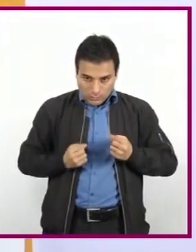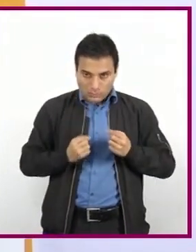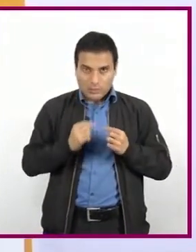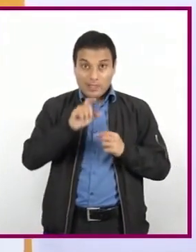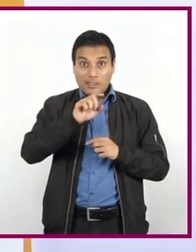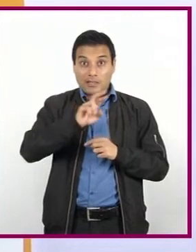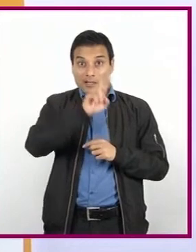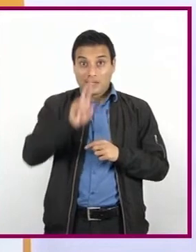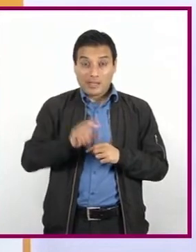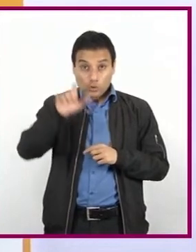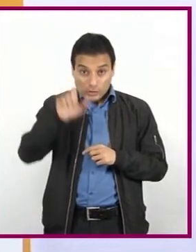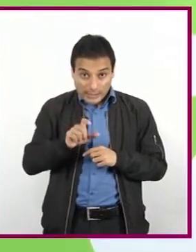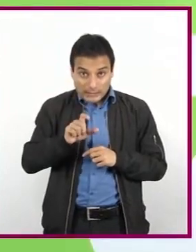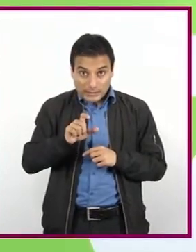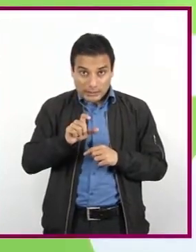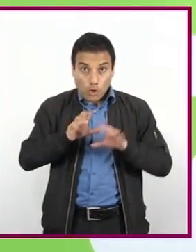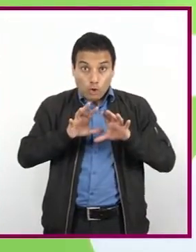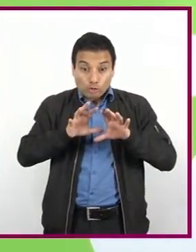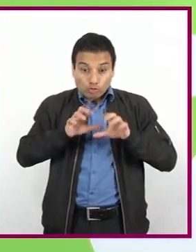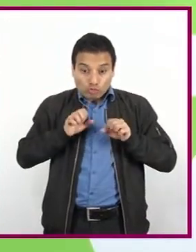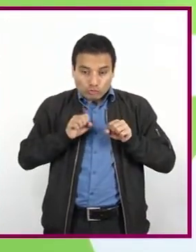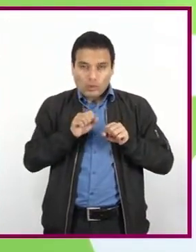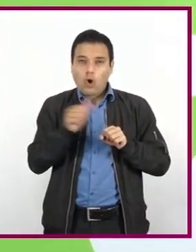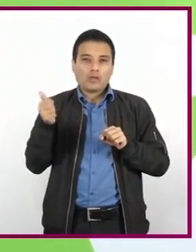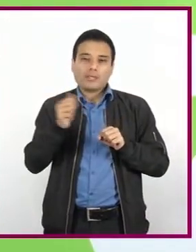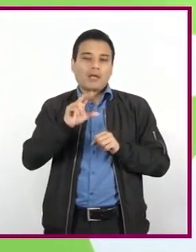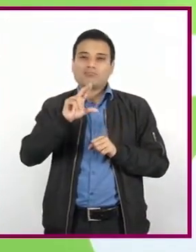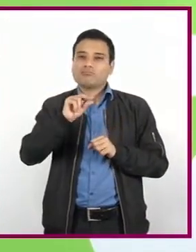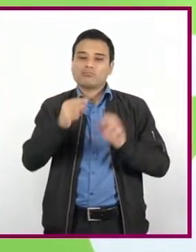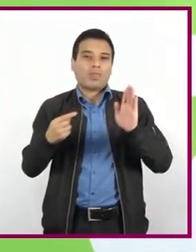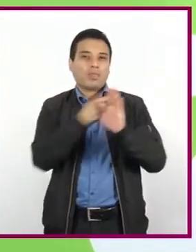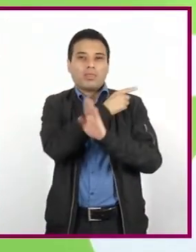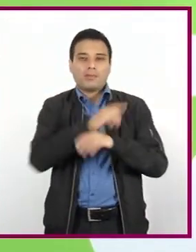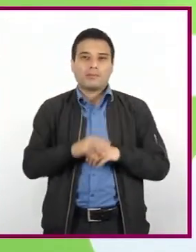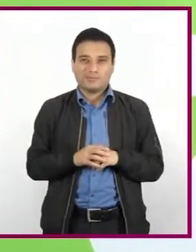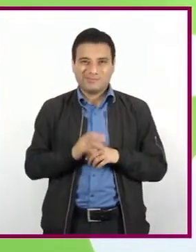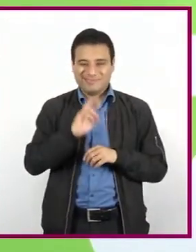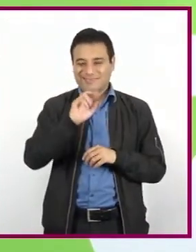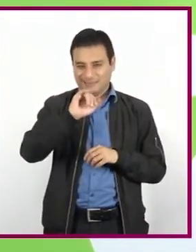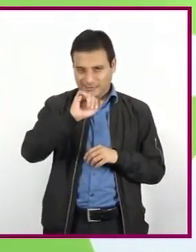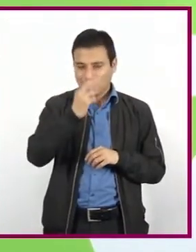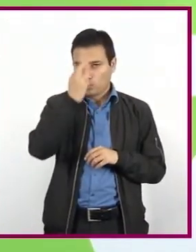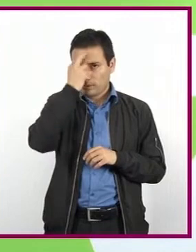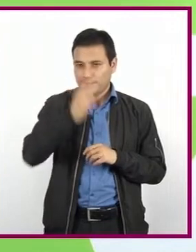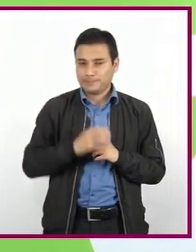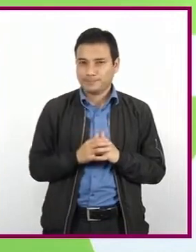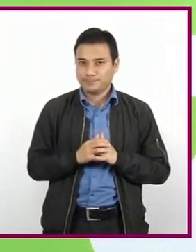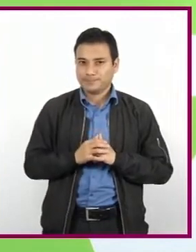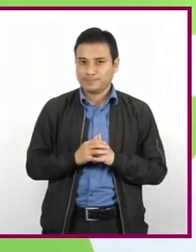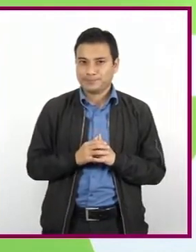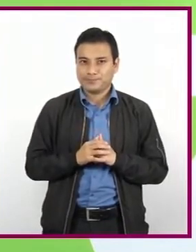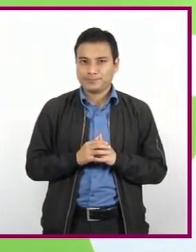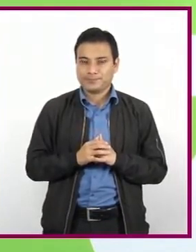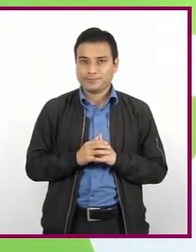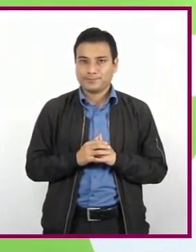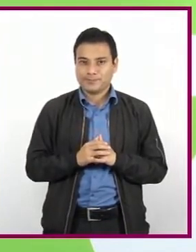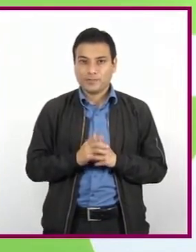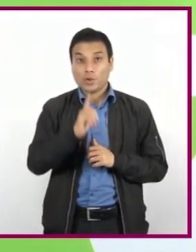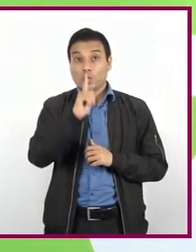otras que los dejan pasar? Así es. Recordemos el experimento. En este, la